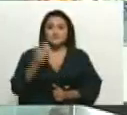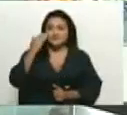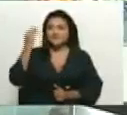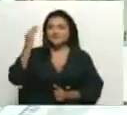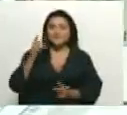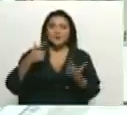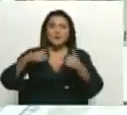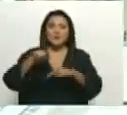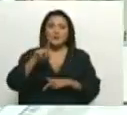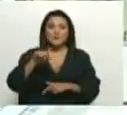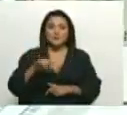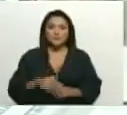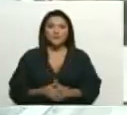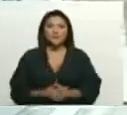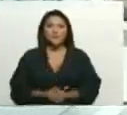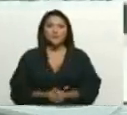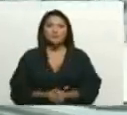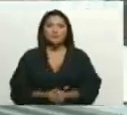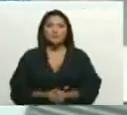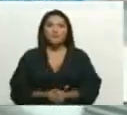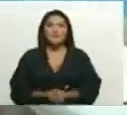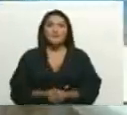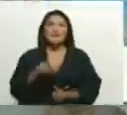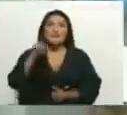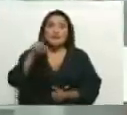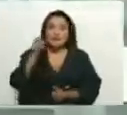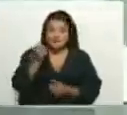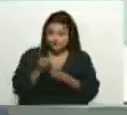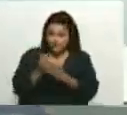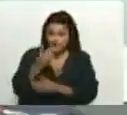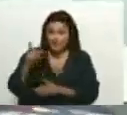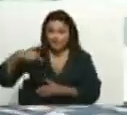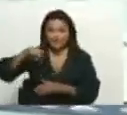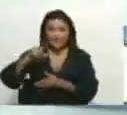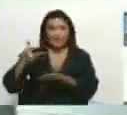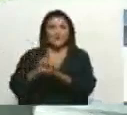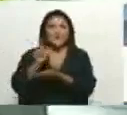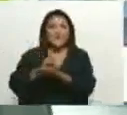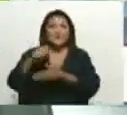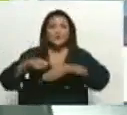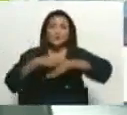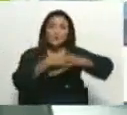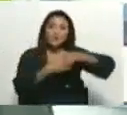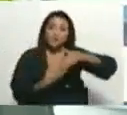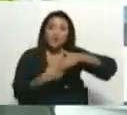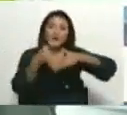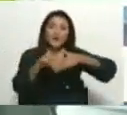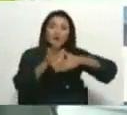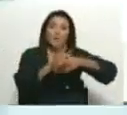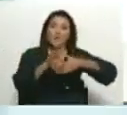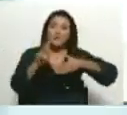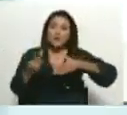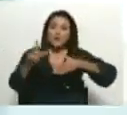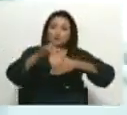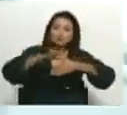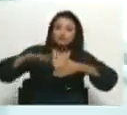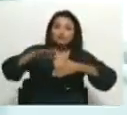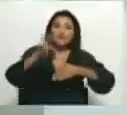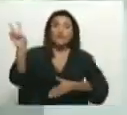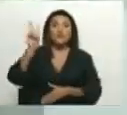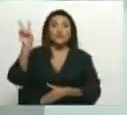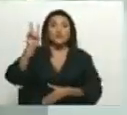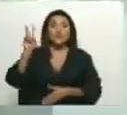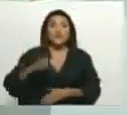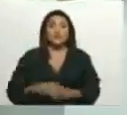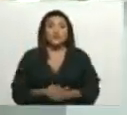Nazoa. La Fundación Librerías del Sur cuenta con 42 librerías en el territorio nacional. Con ellas